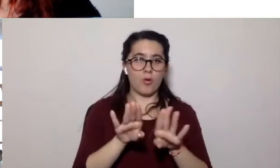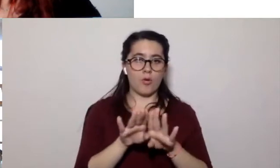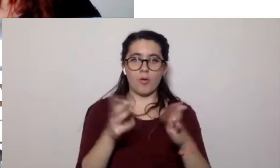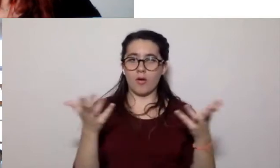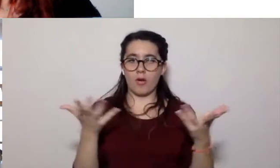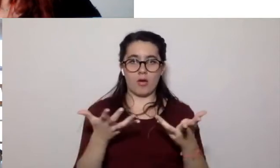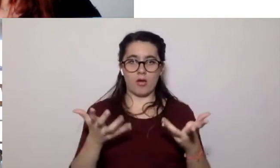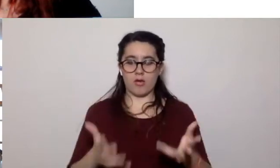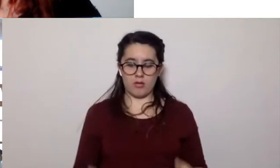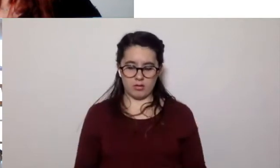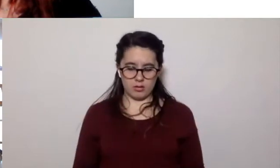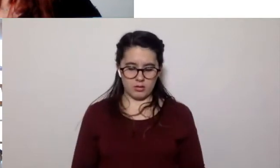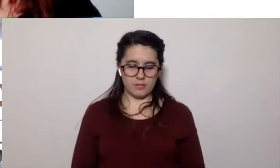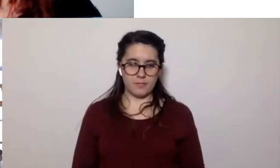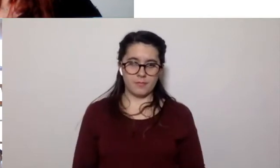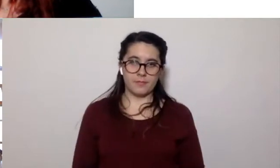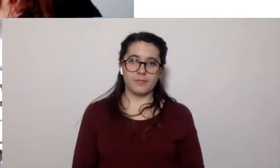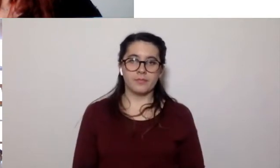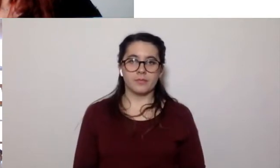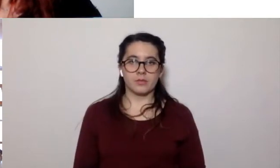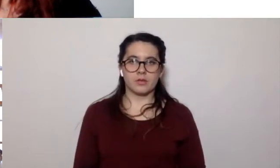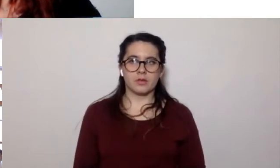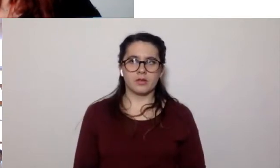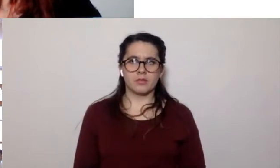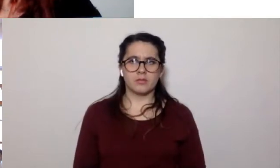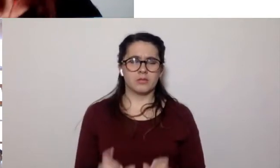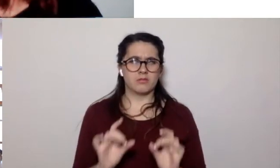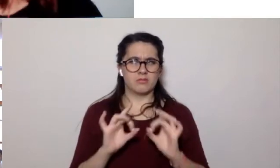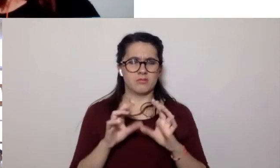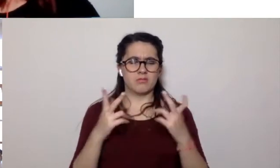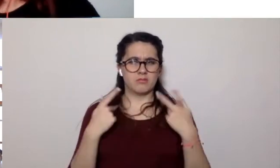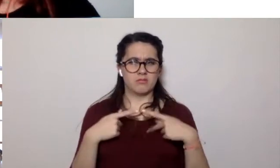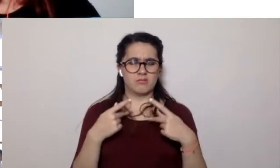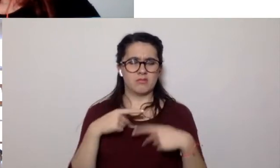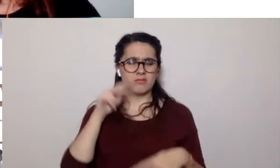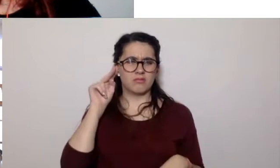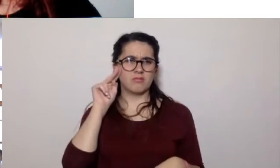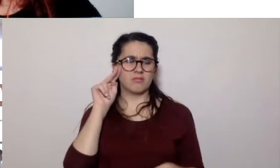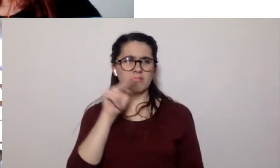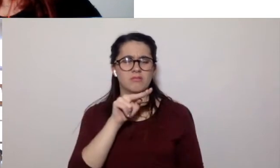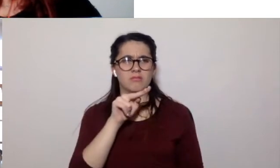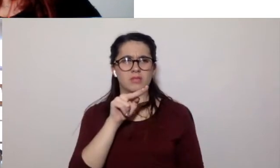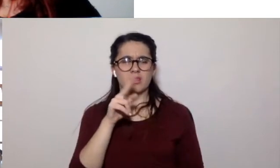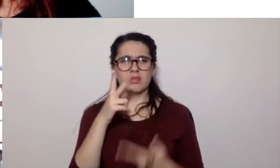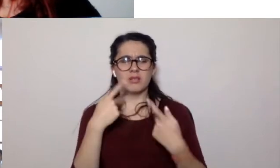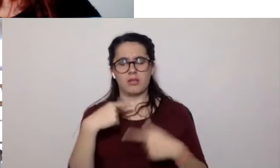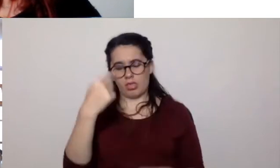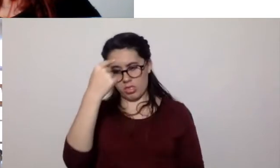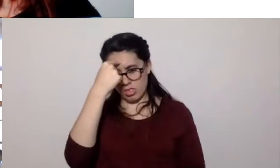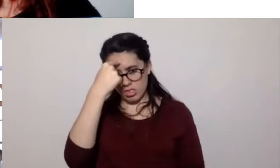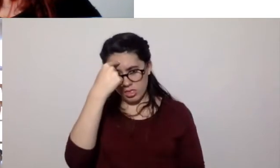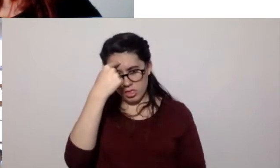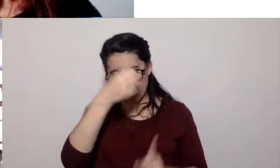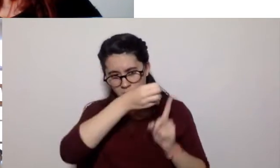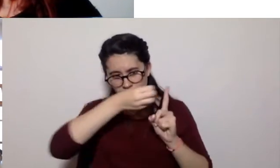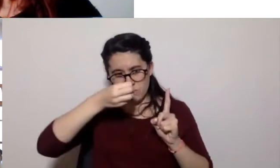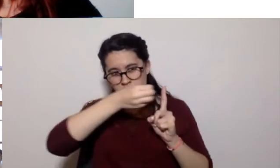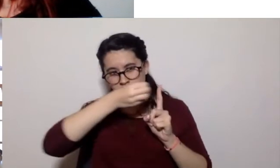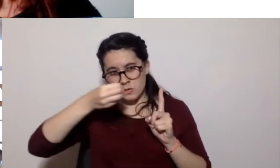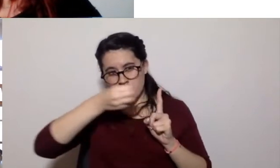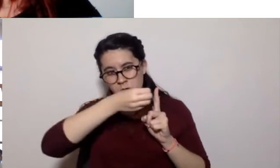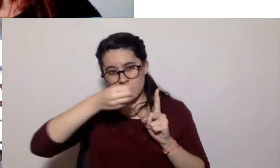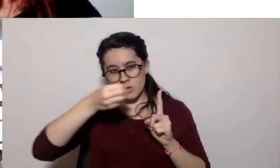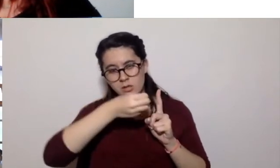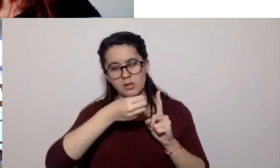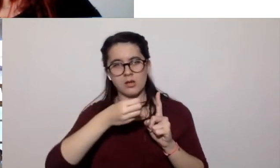las personas estaban tan obsesionadas con sus rutinas que empezaron a tener